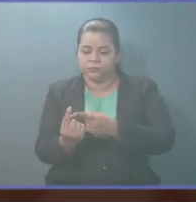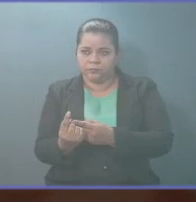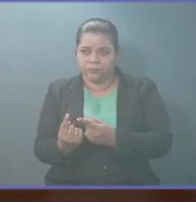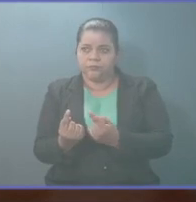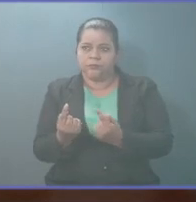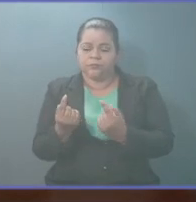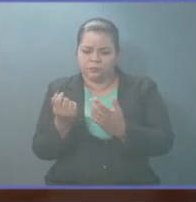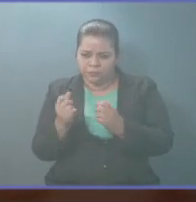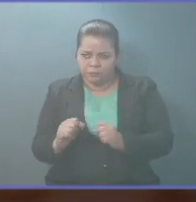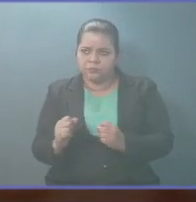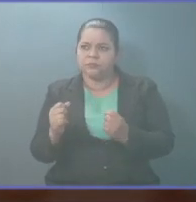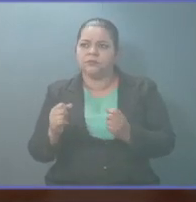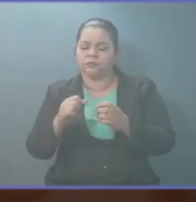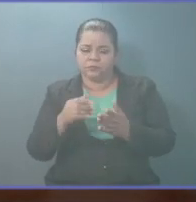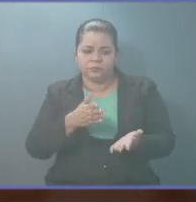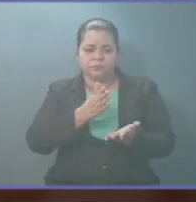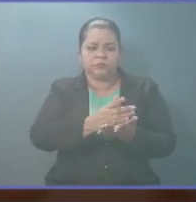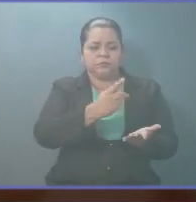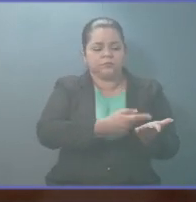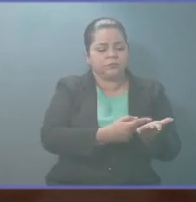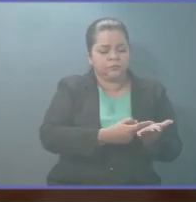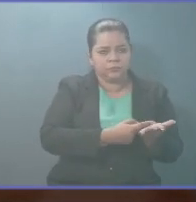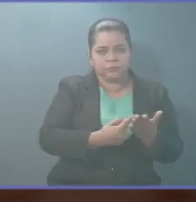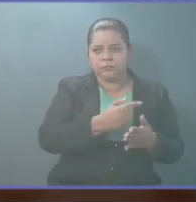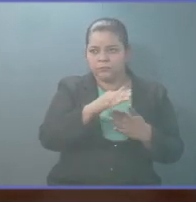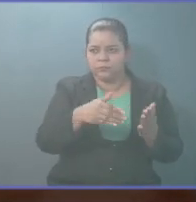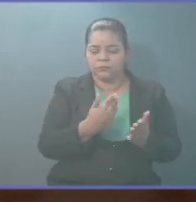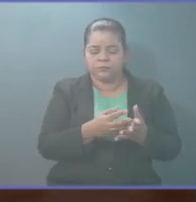que quede tal como este párrafo,